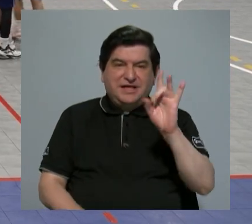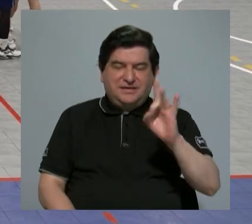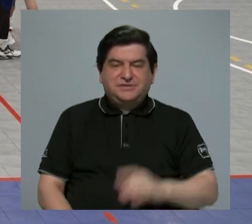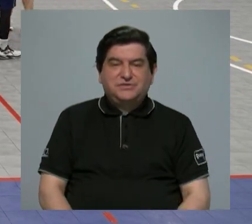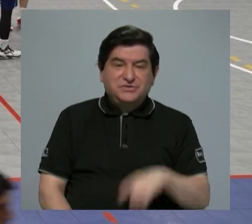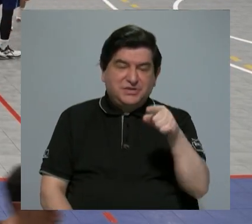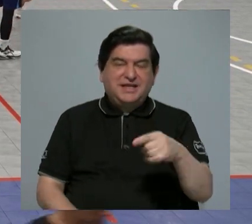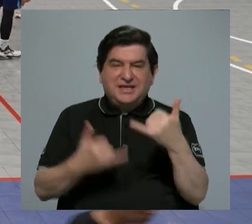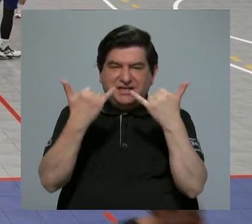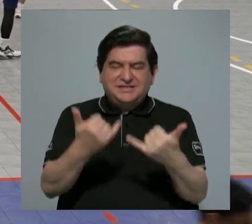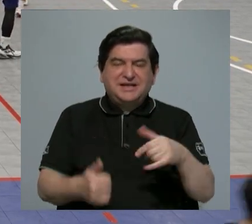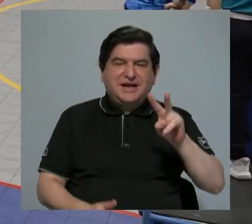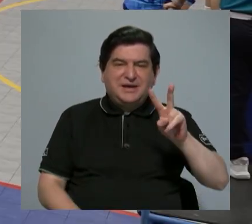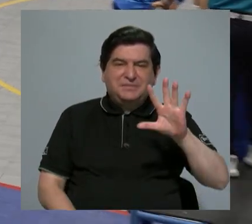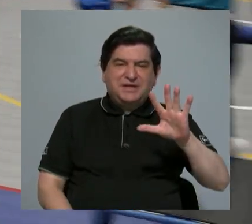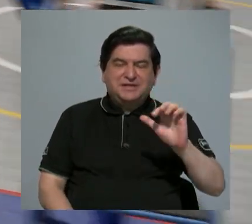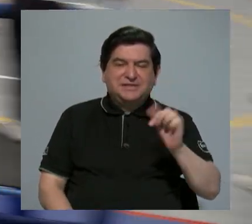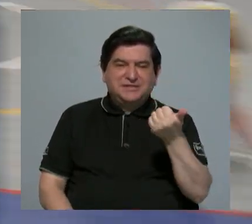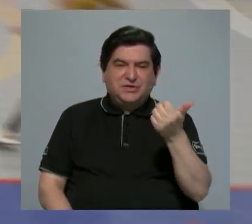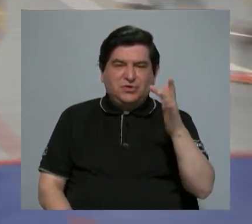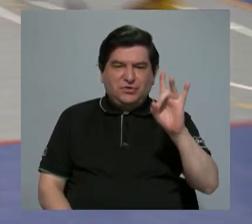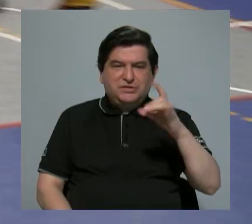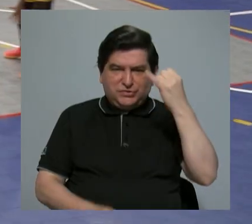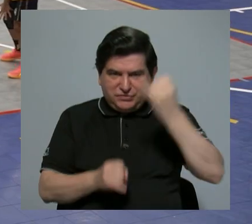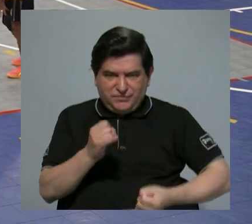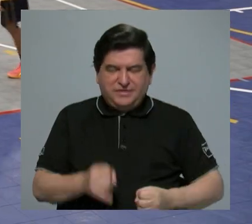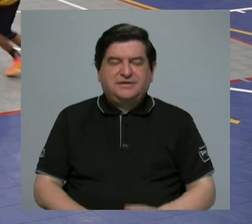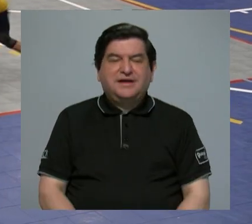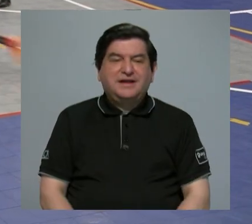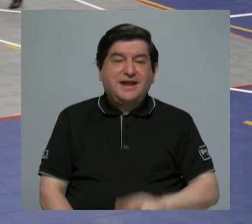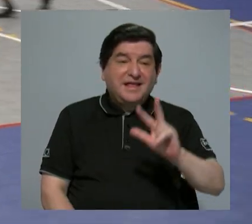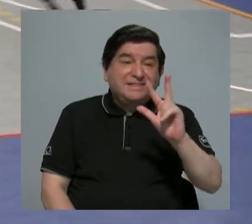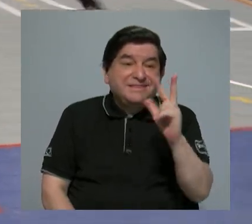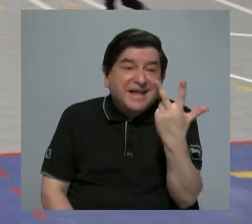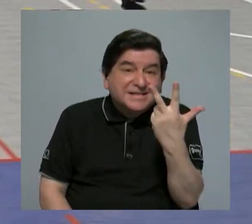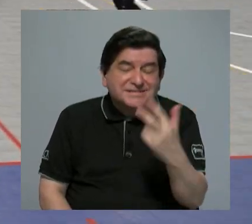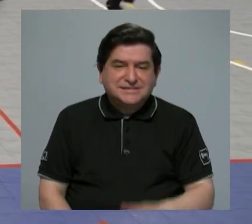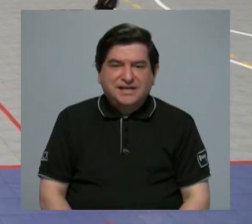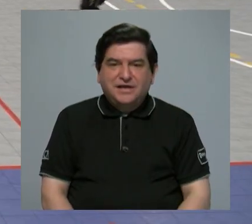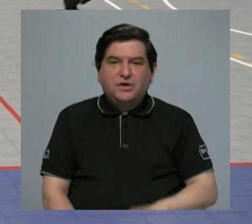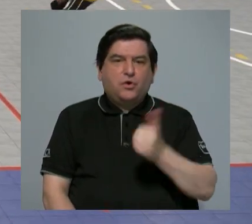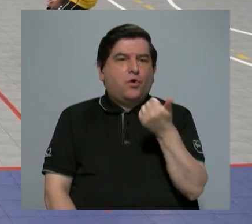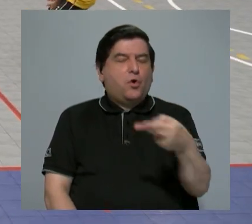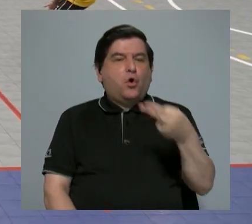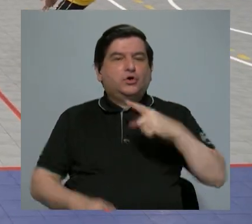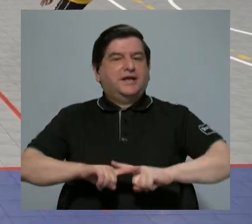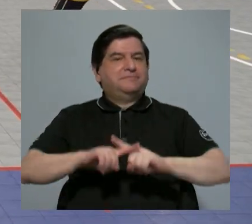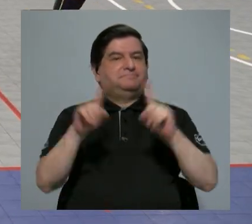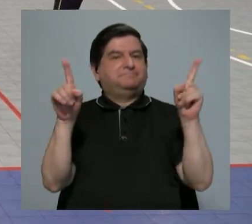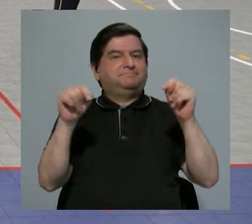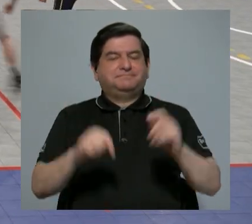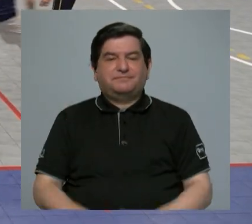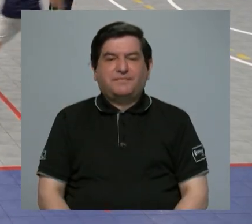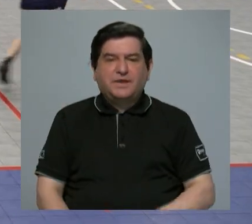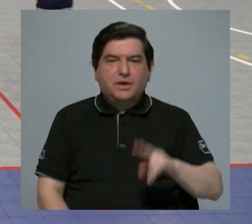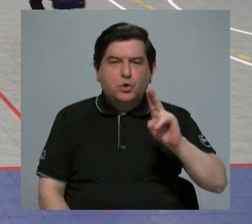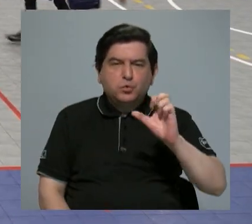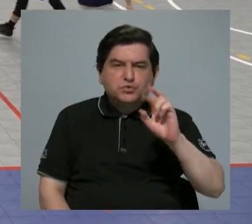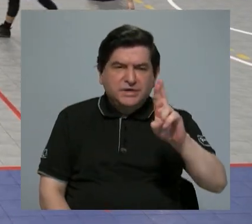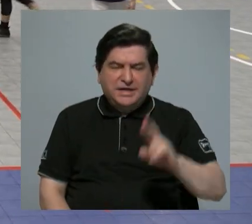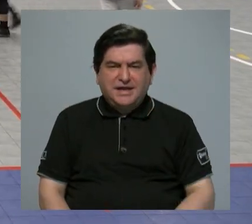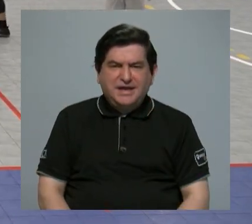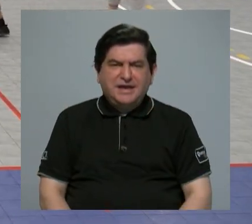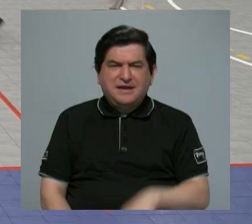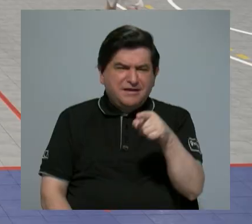y ahí era el 25-18 definitivo de este segundo set. El tercer set para mí fue otra historia. La